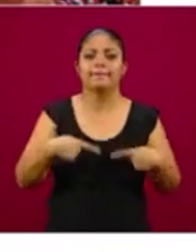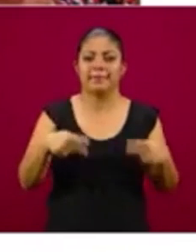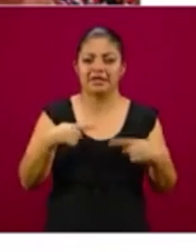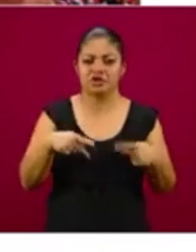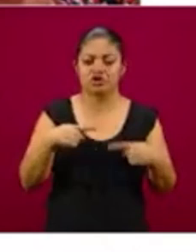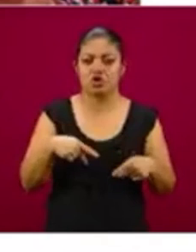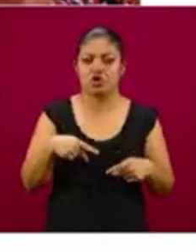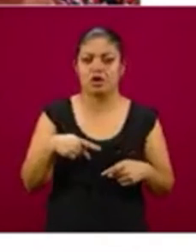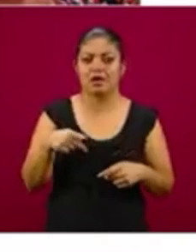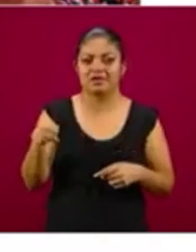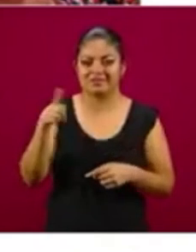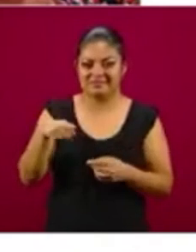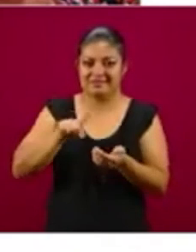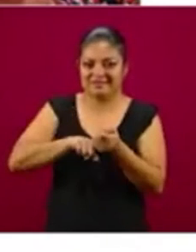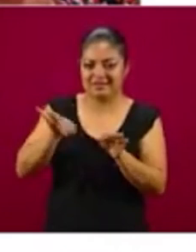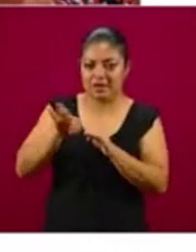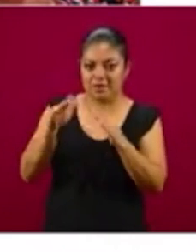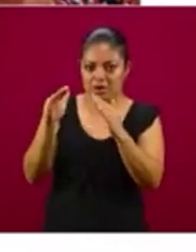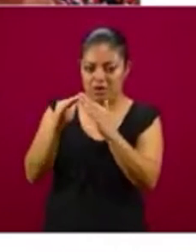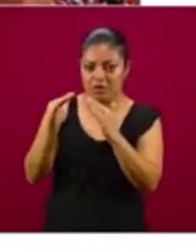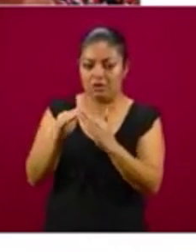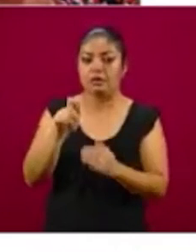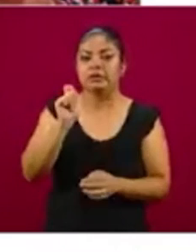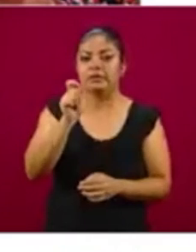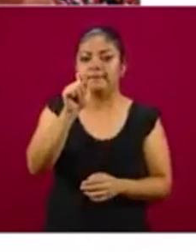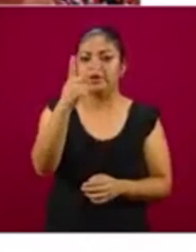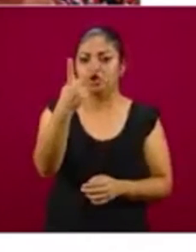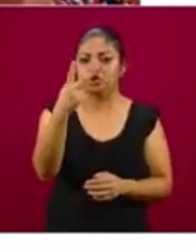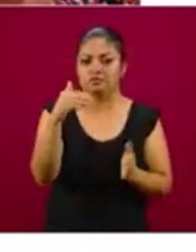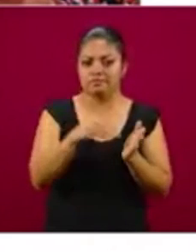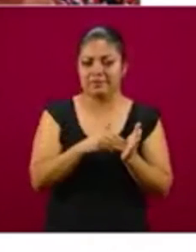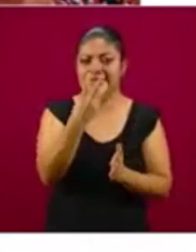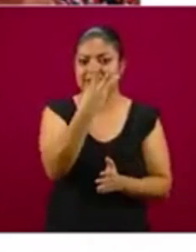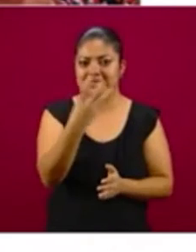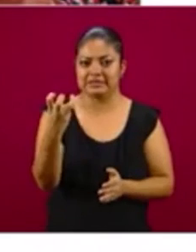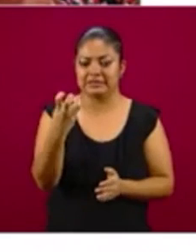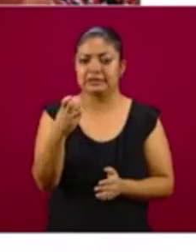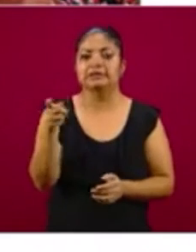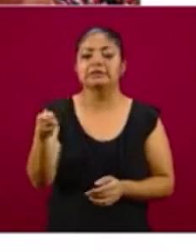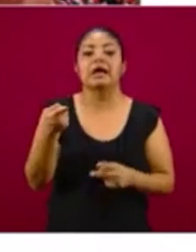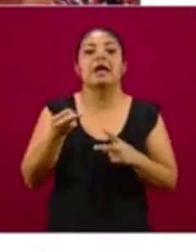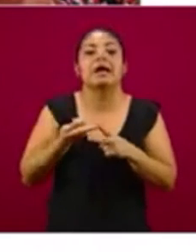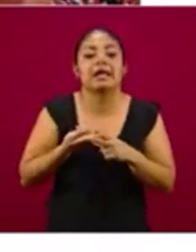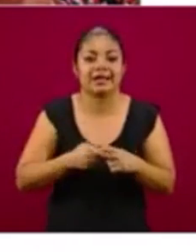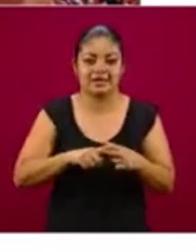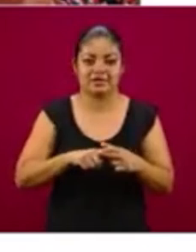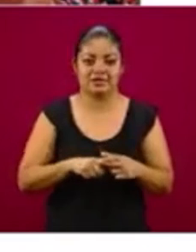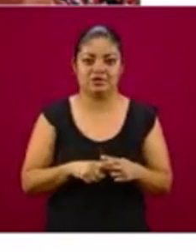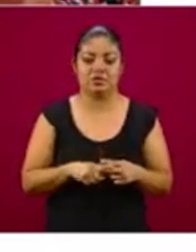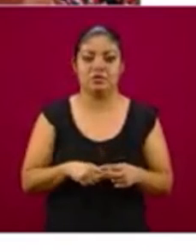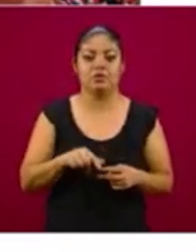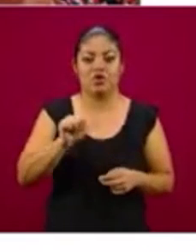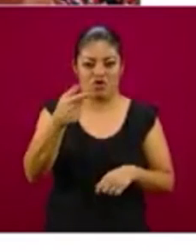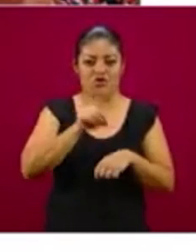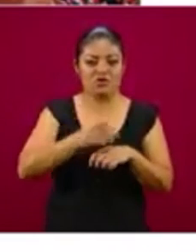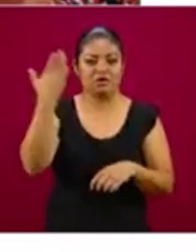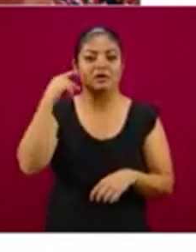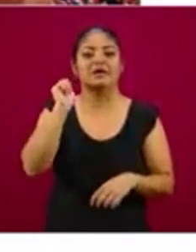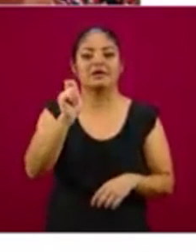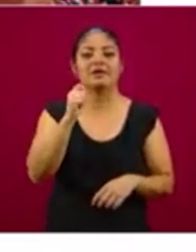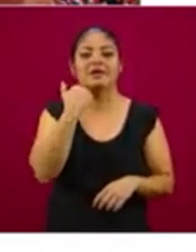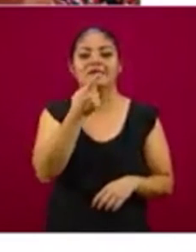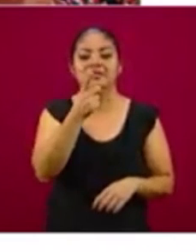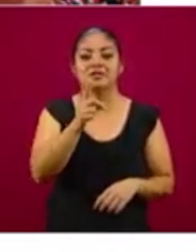300 son 22 mil 300 que forman parte de este proyecto piloto como lo decíamos el otro día es el 1% del